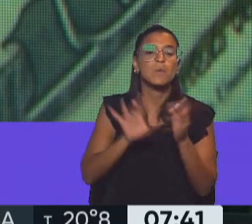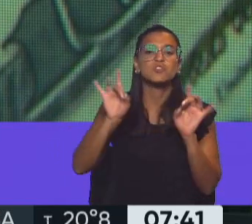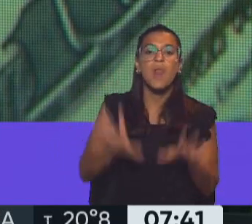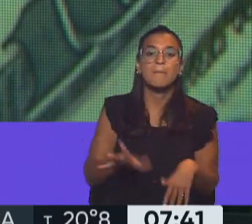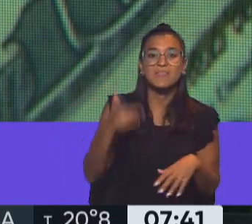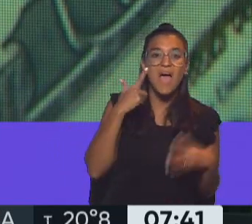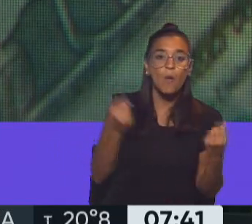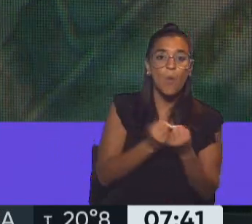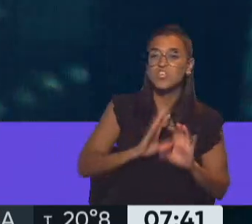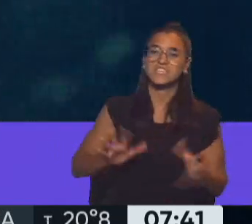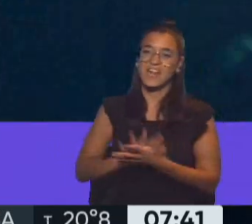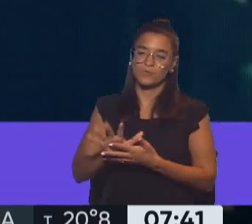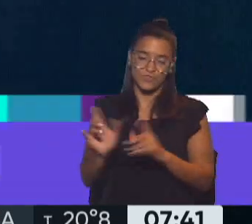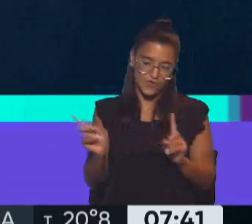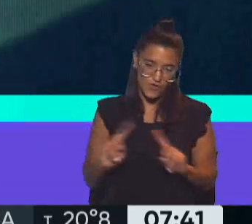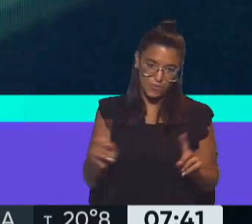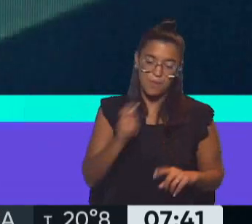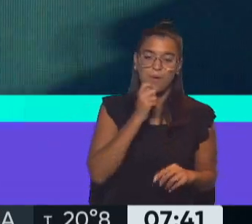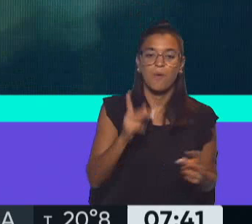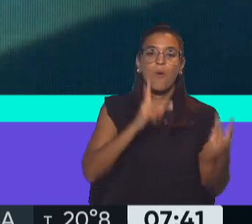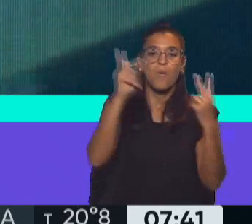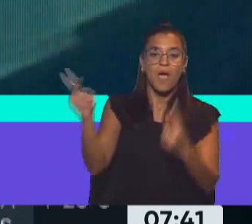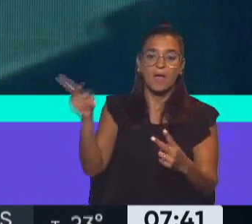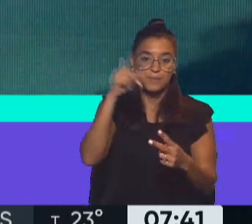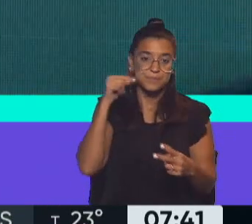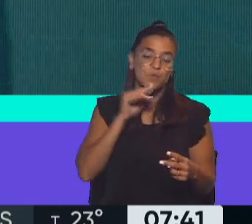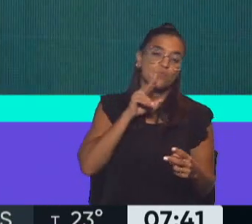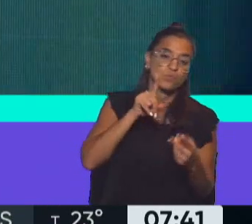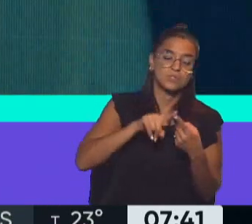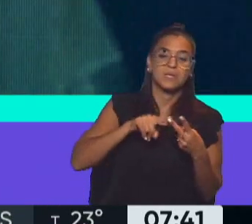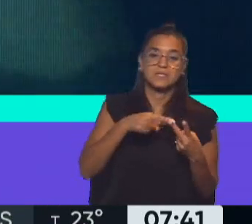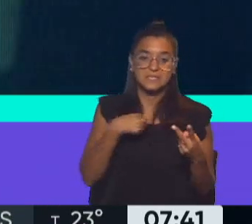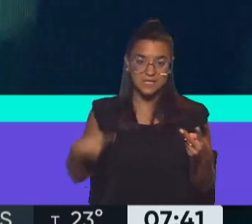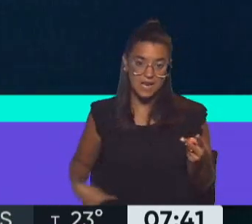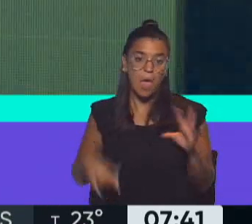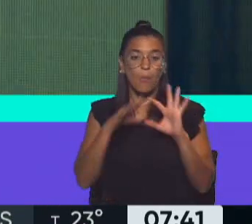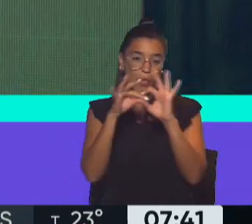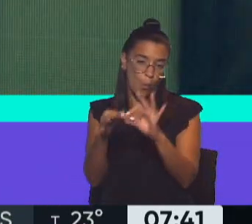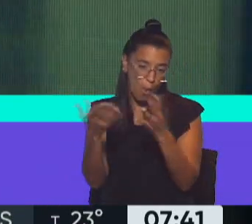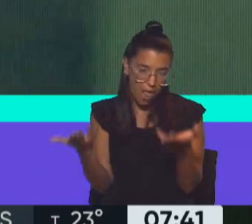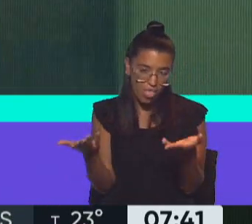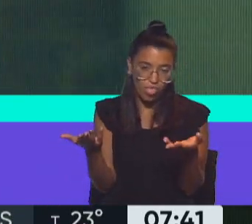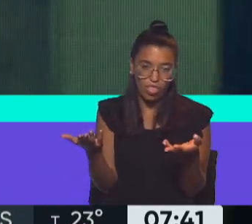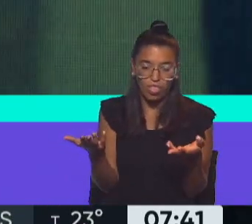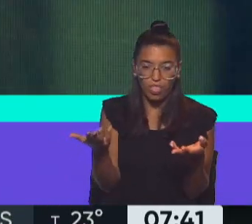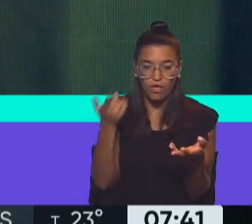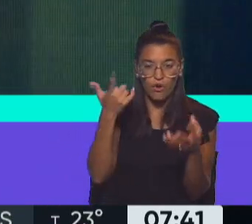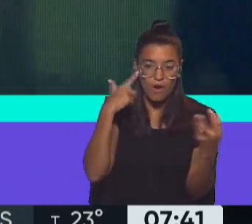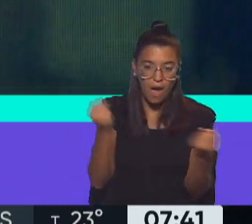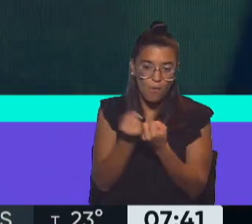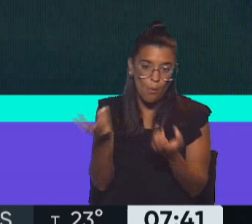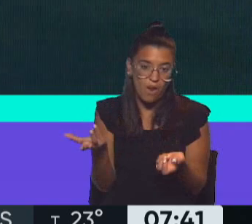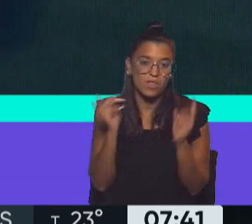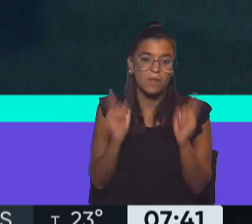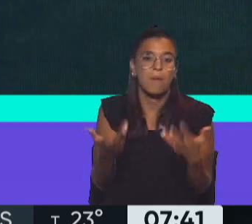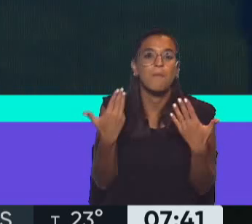Ahora, sí es cierto que, por ejemplo, el viaje de Alberto Fernández a Rusia y a China de alguna manera está vinculado claramente con este acuerdo, y